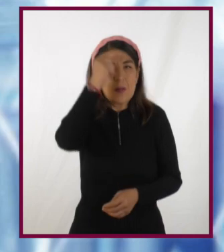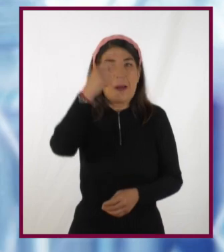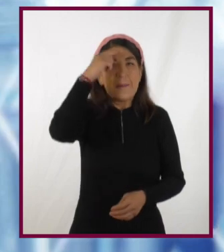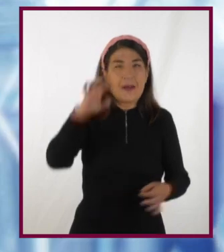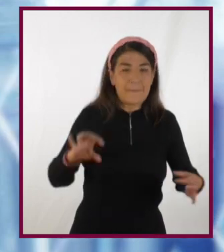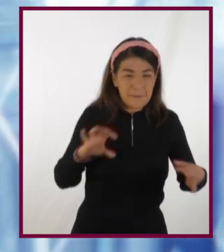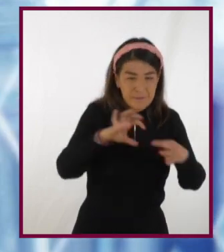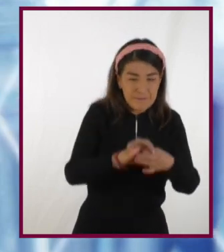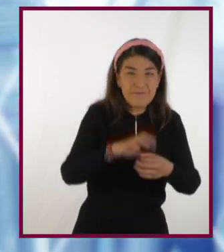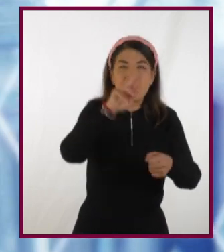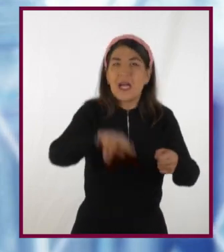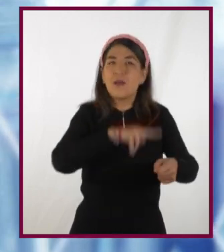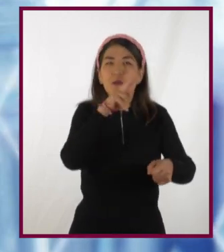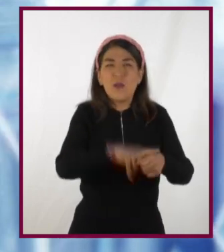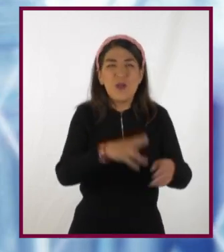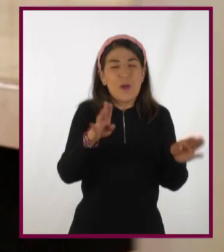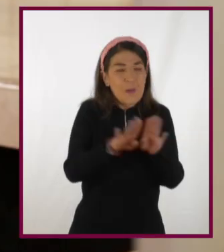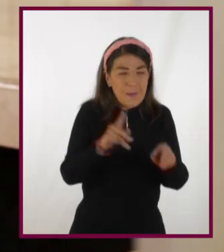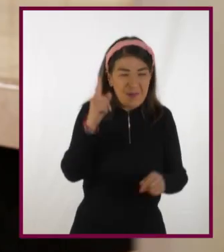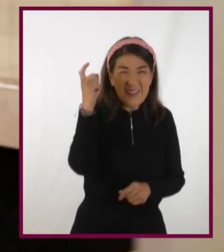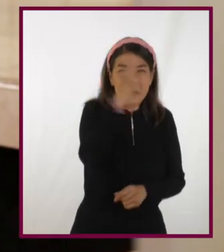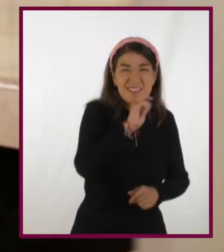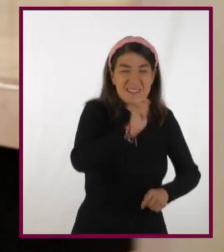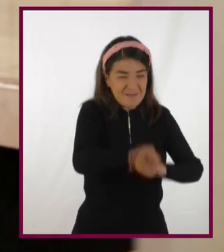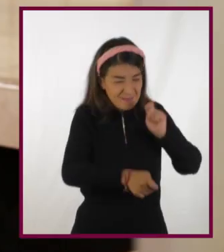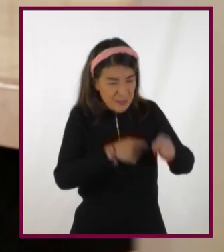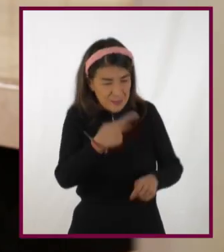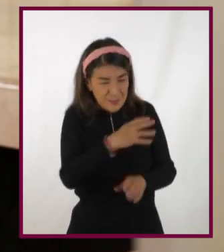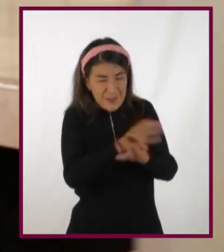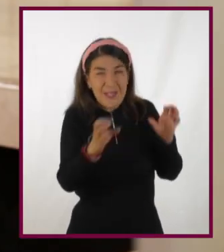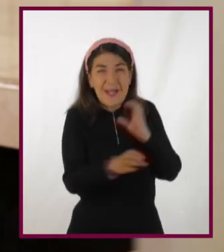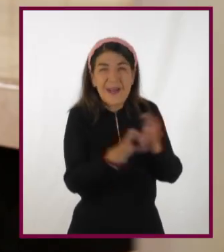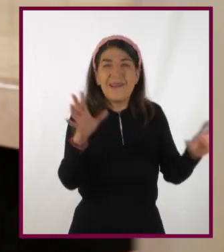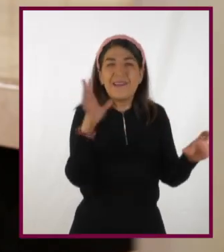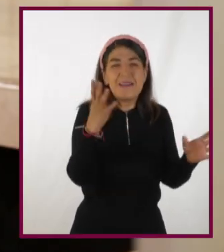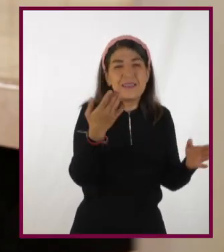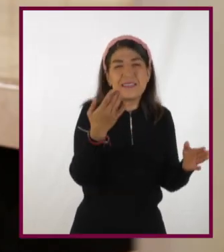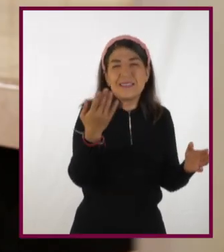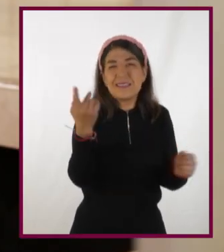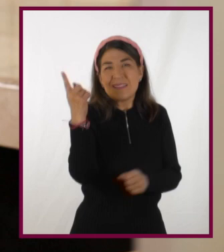nos permite entender cosas más complejas o predecir y desarrollar cosas más